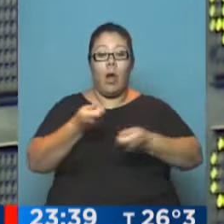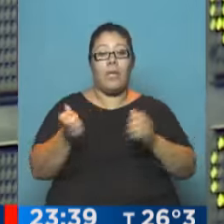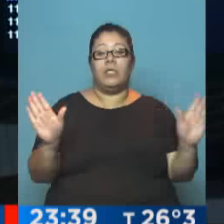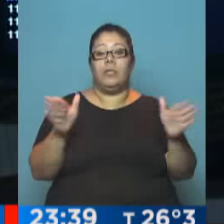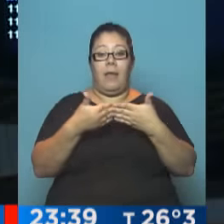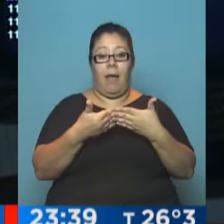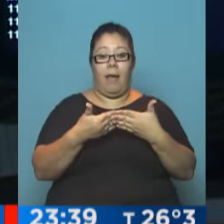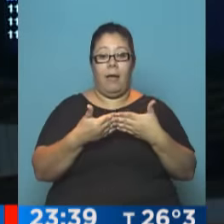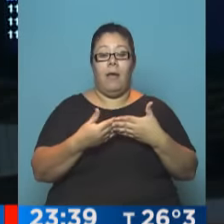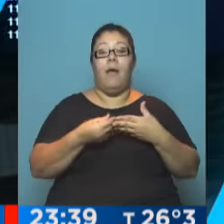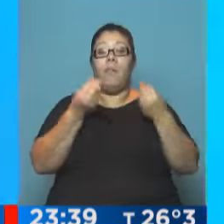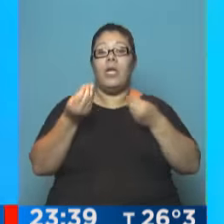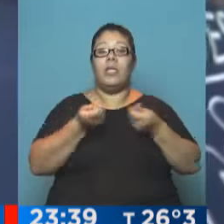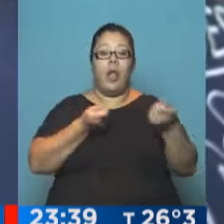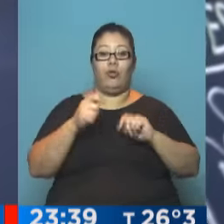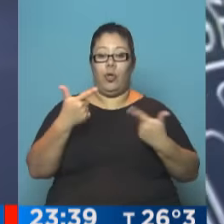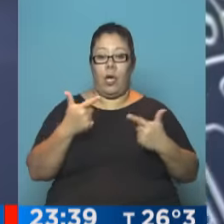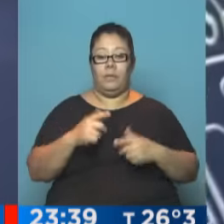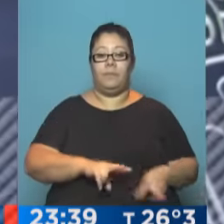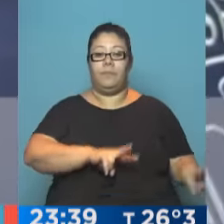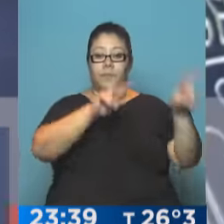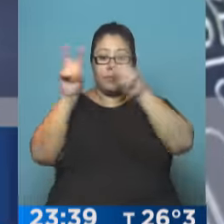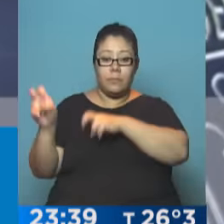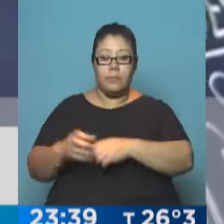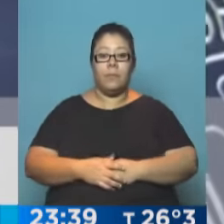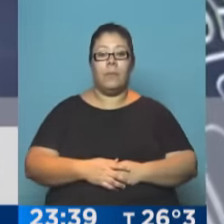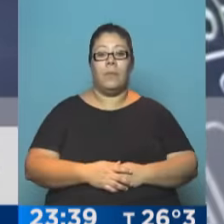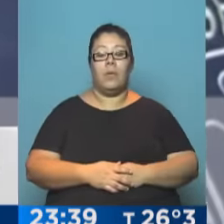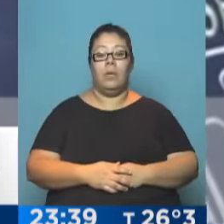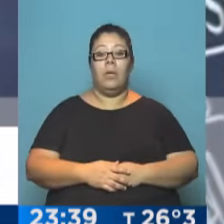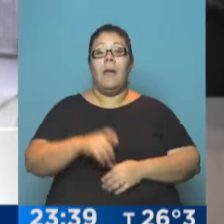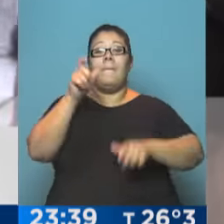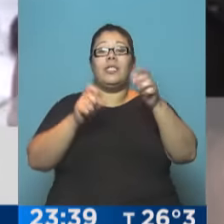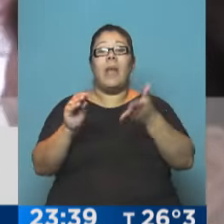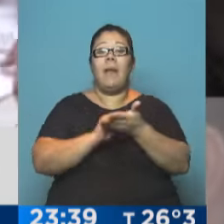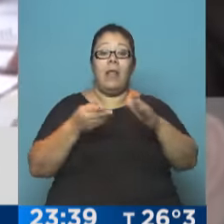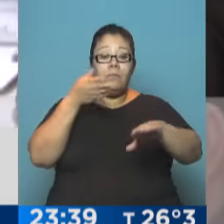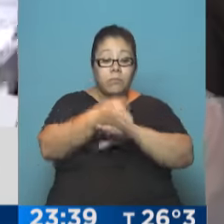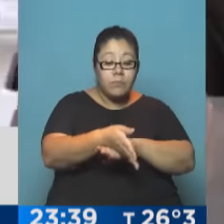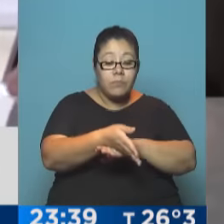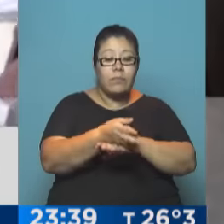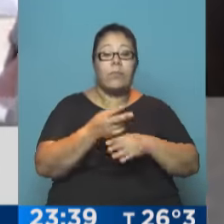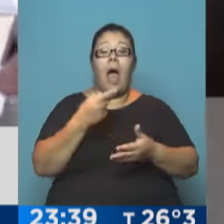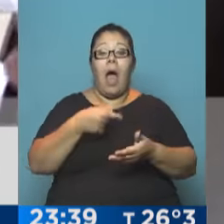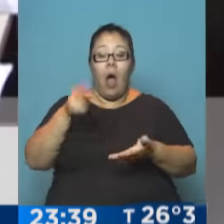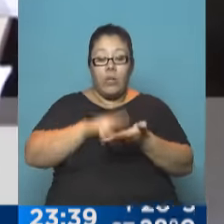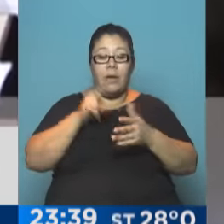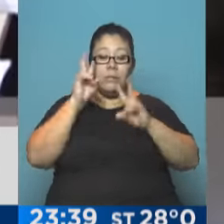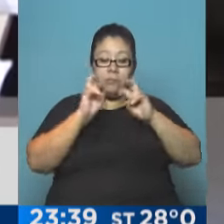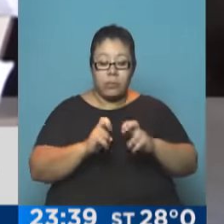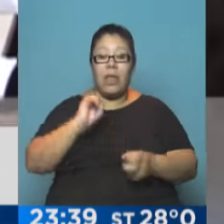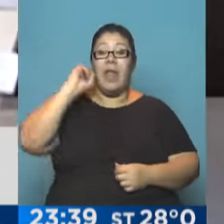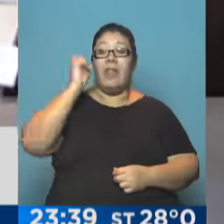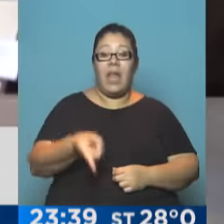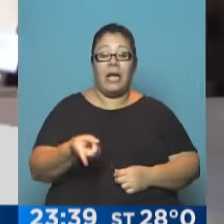habrá operaciones bursátiles. Revisarán ingresos de empleados. El Gobierno Nacional, a través de un decreto publicado